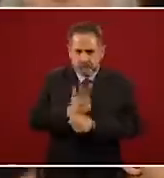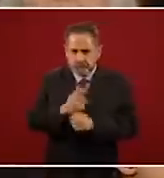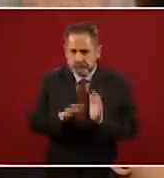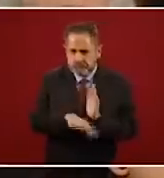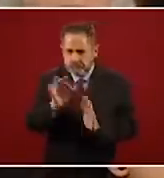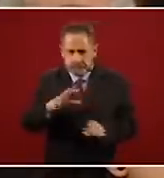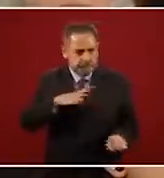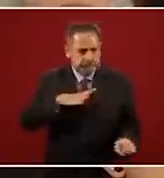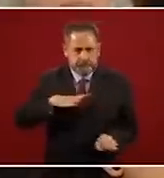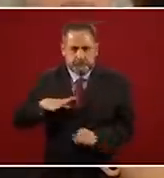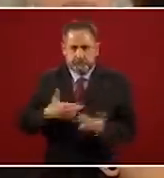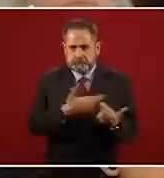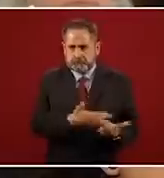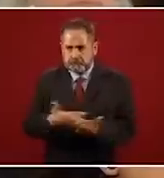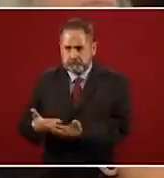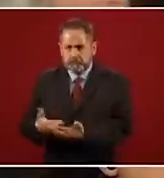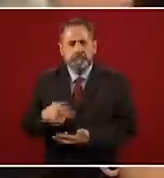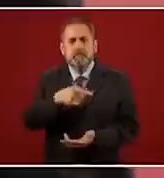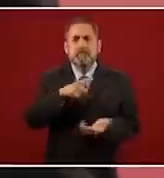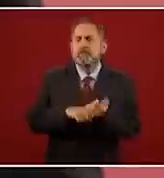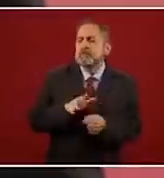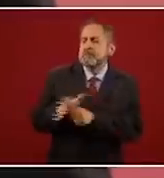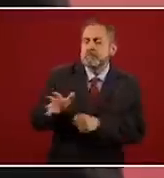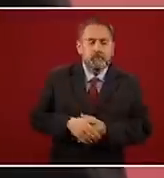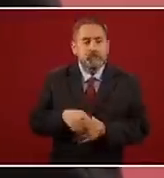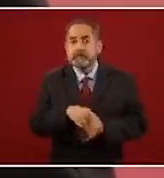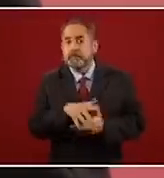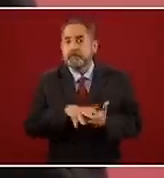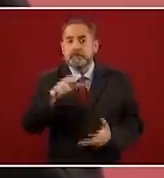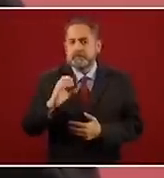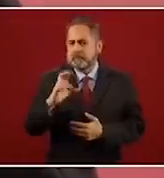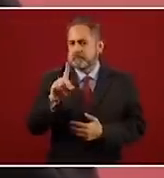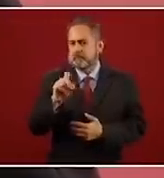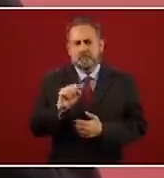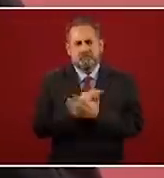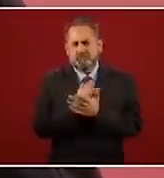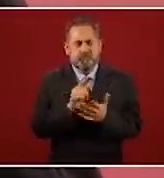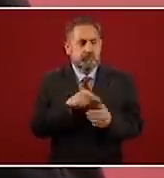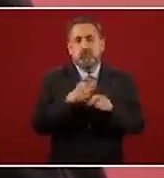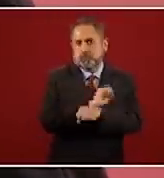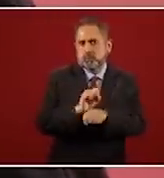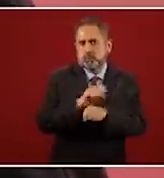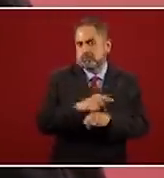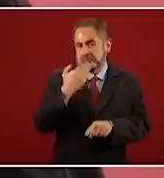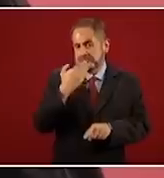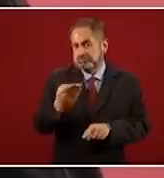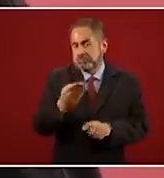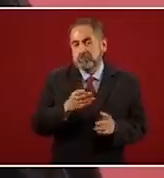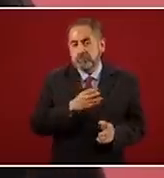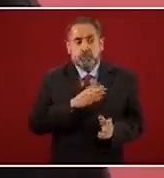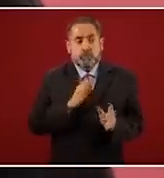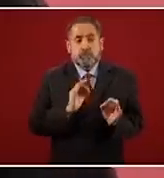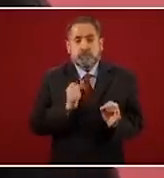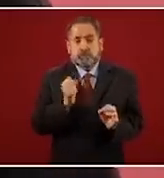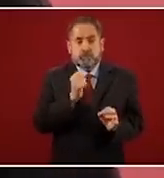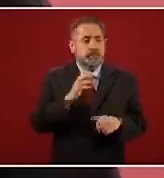nos acaba de decir, ¿qué tipo de petróleo es? En su mayoría es crudo ligero, lo cual es muy bueno porque